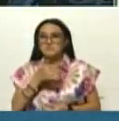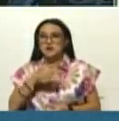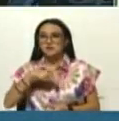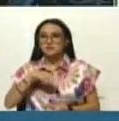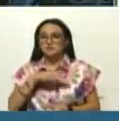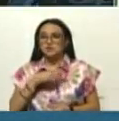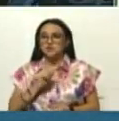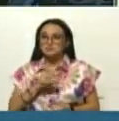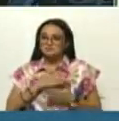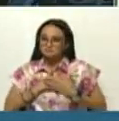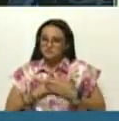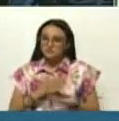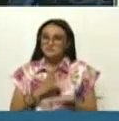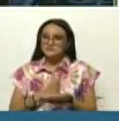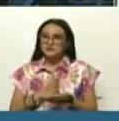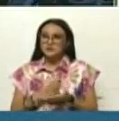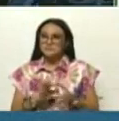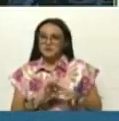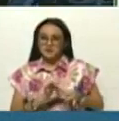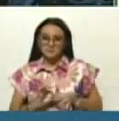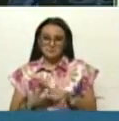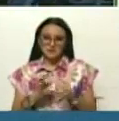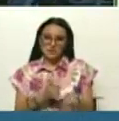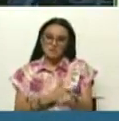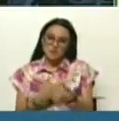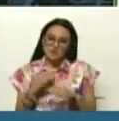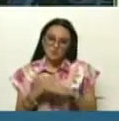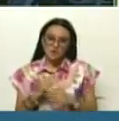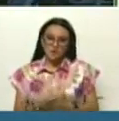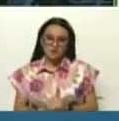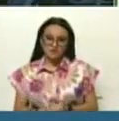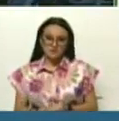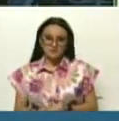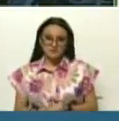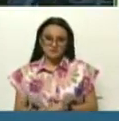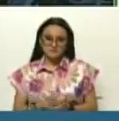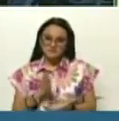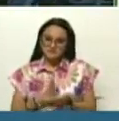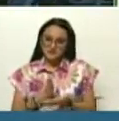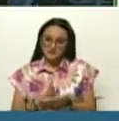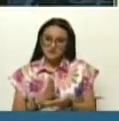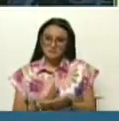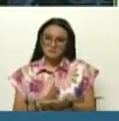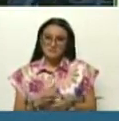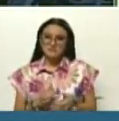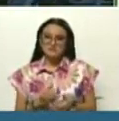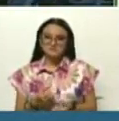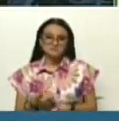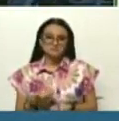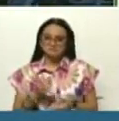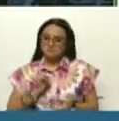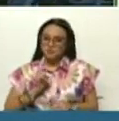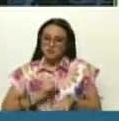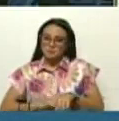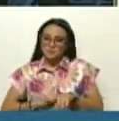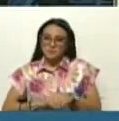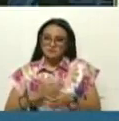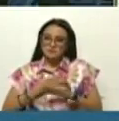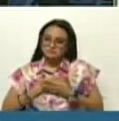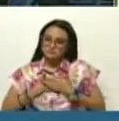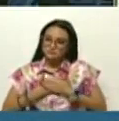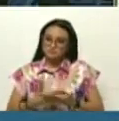esa solidaridad siempre con los amigos, con los hermanos, con los camaradas. Siempre, siempre, siempre. En las buenas y en las malas. Si es en las